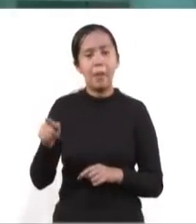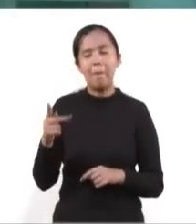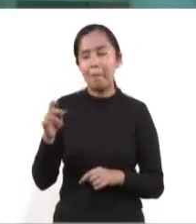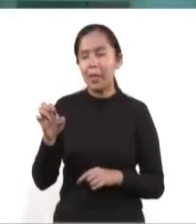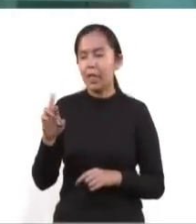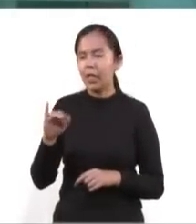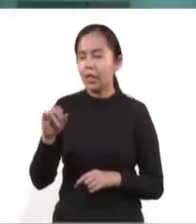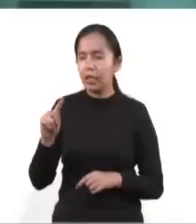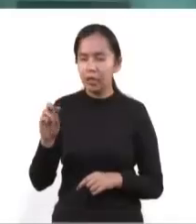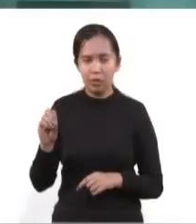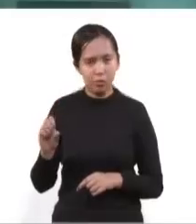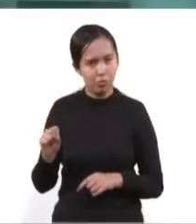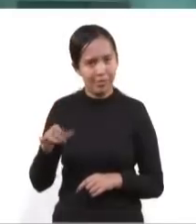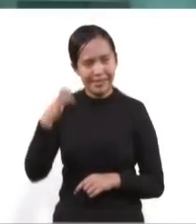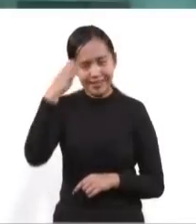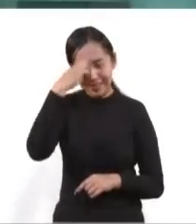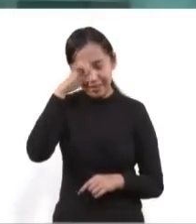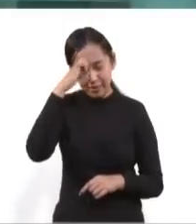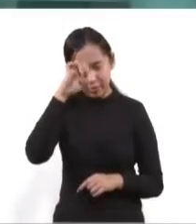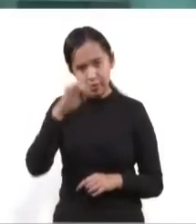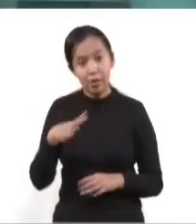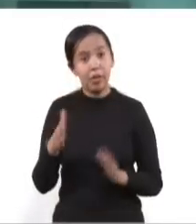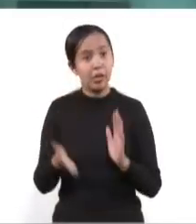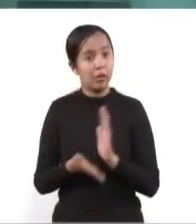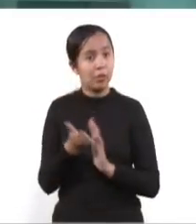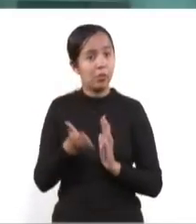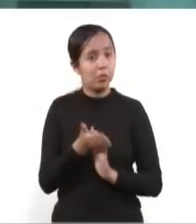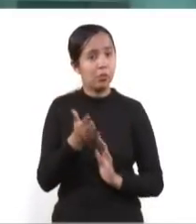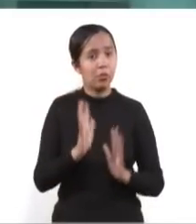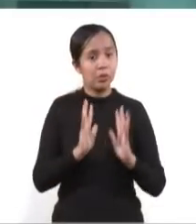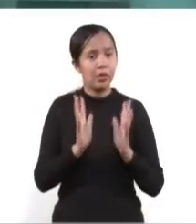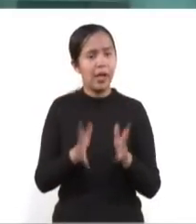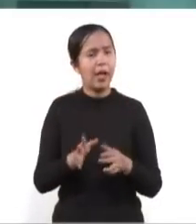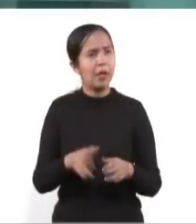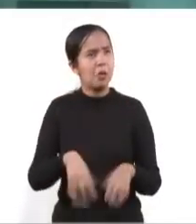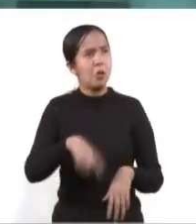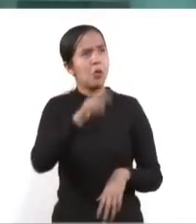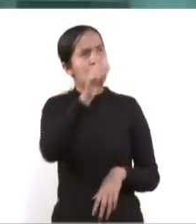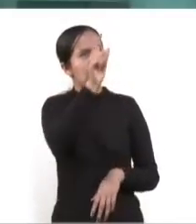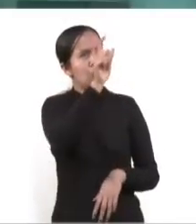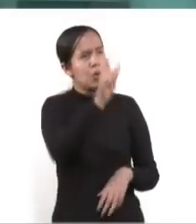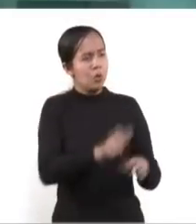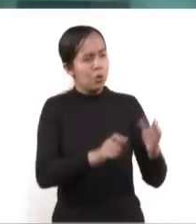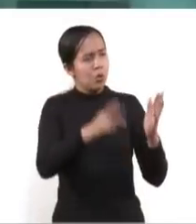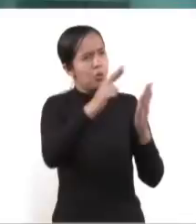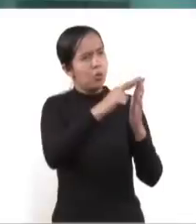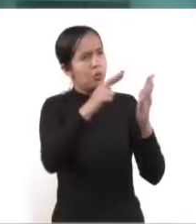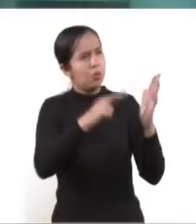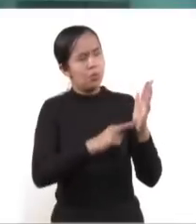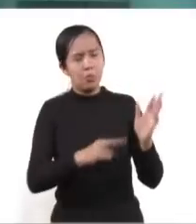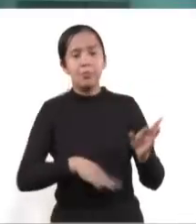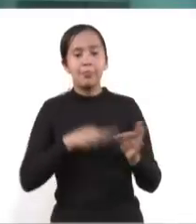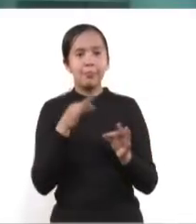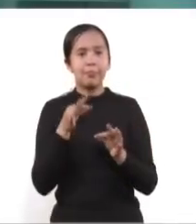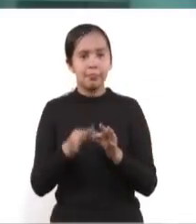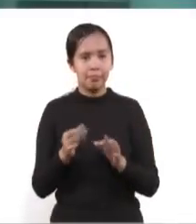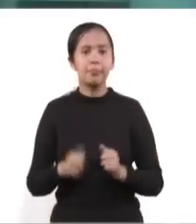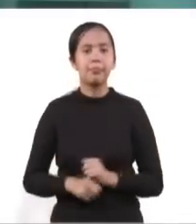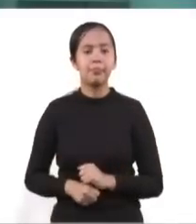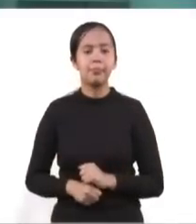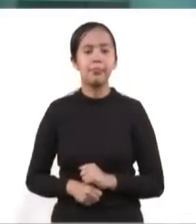peritos, por los residentes de obra, bajo todas las estrictas especificaciones para sismos e incendios.